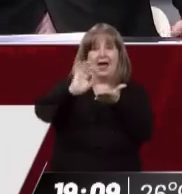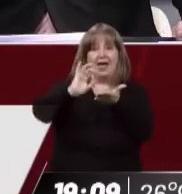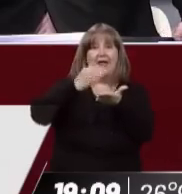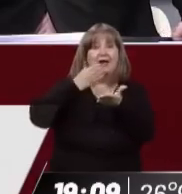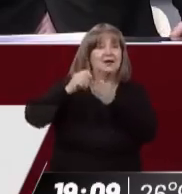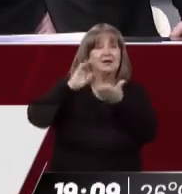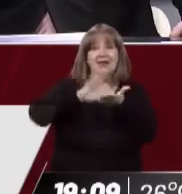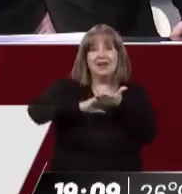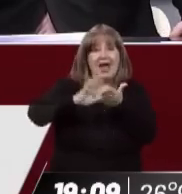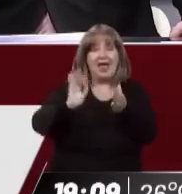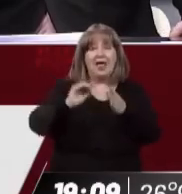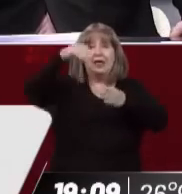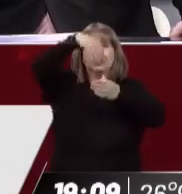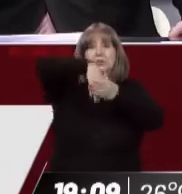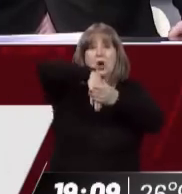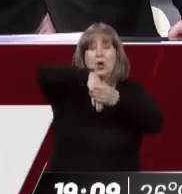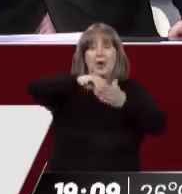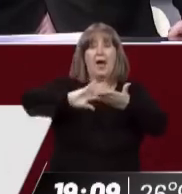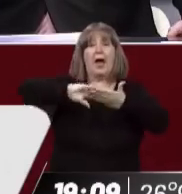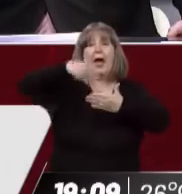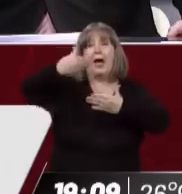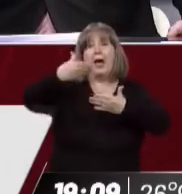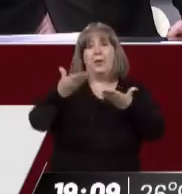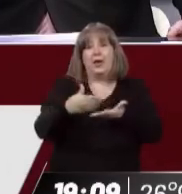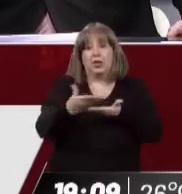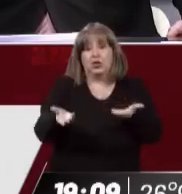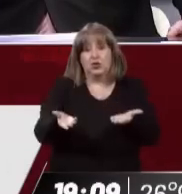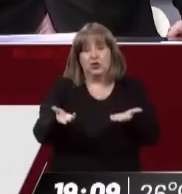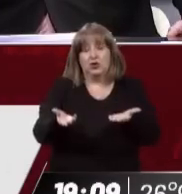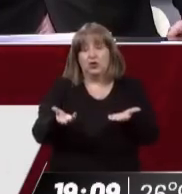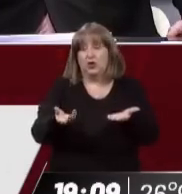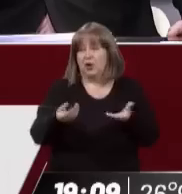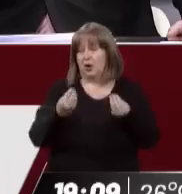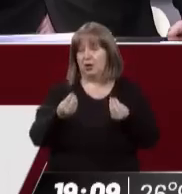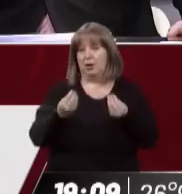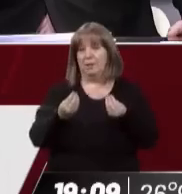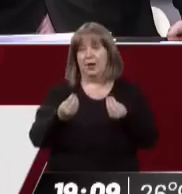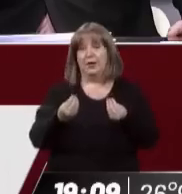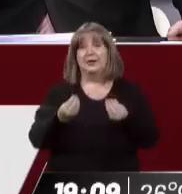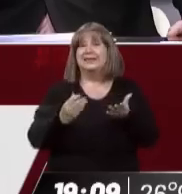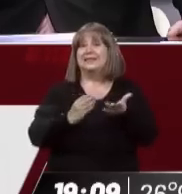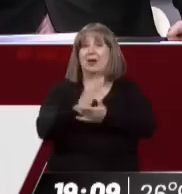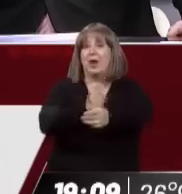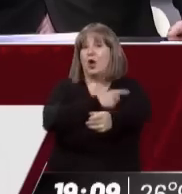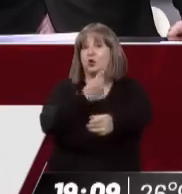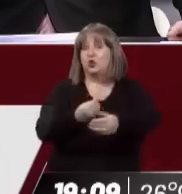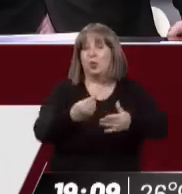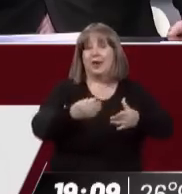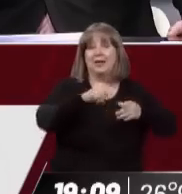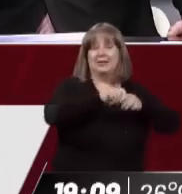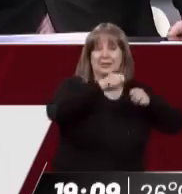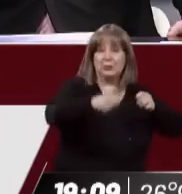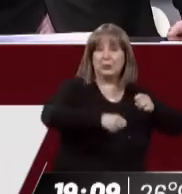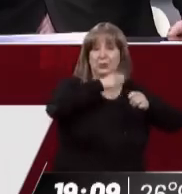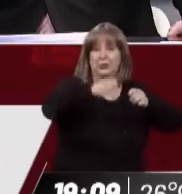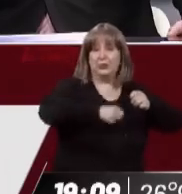con barato que en este caso termina siendo fundamental que lleguen estas condiciones porque por lo general se los envuelve